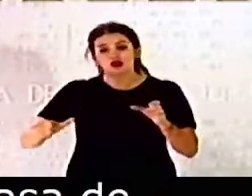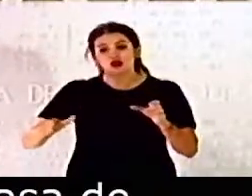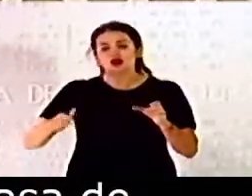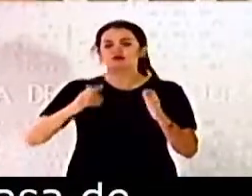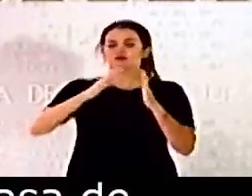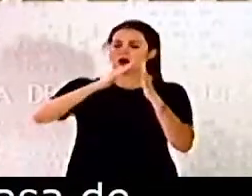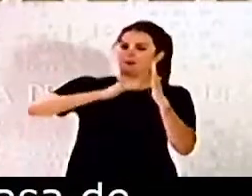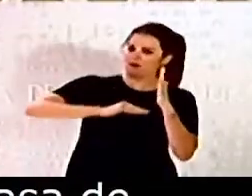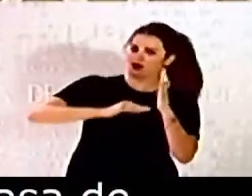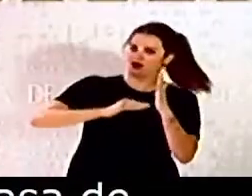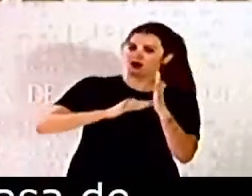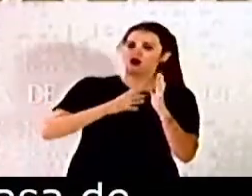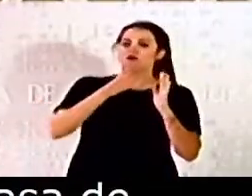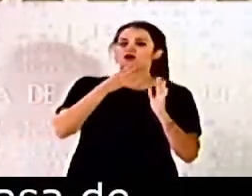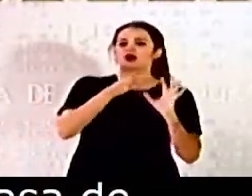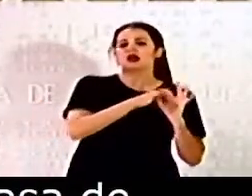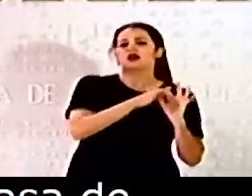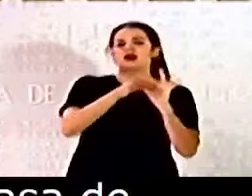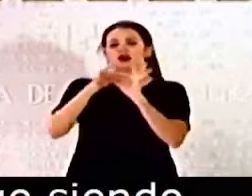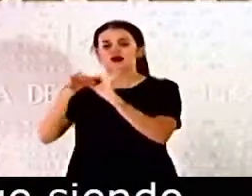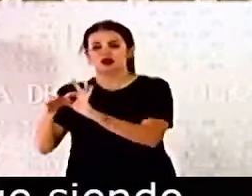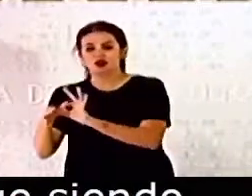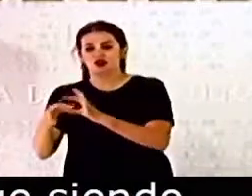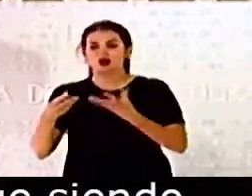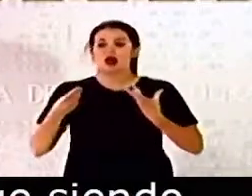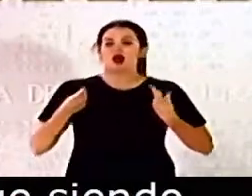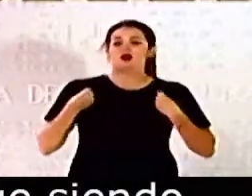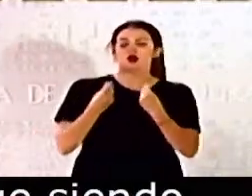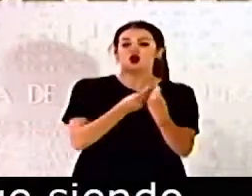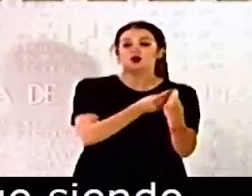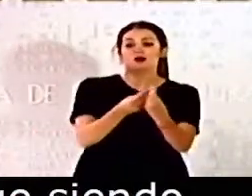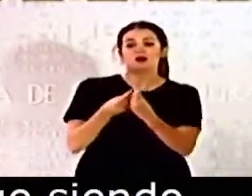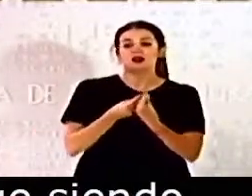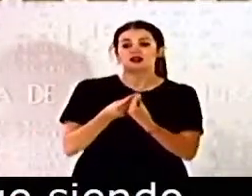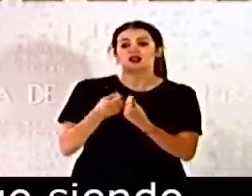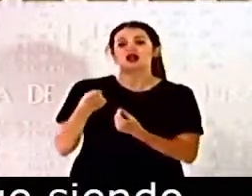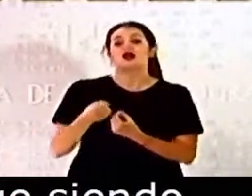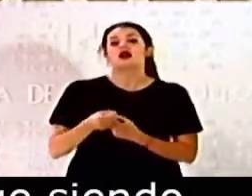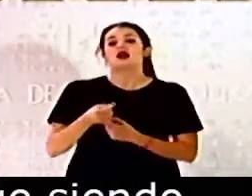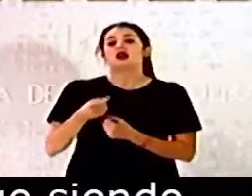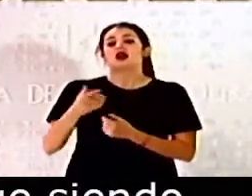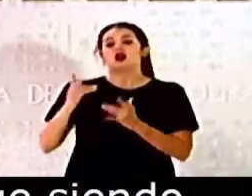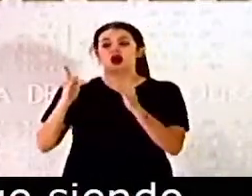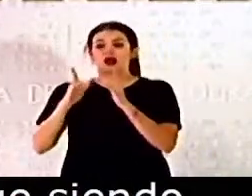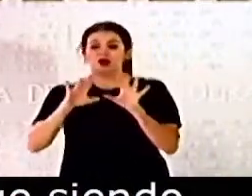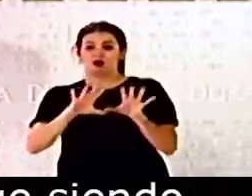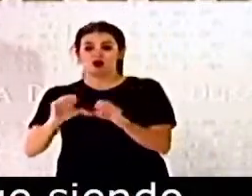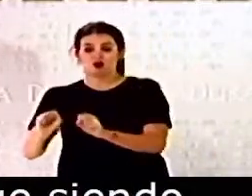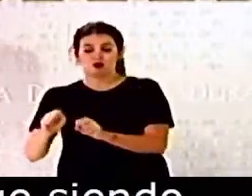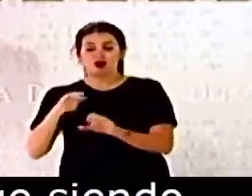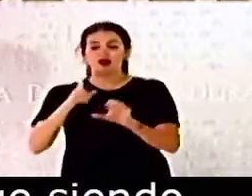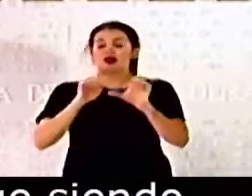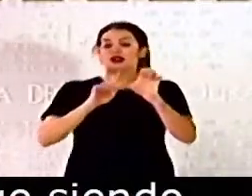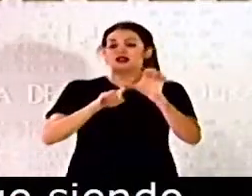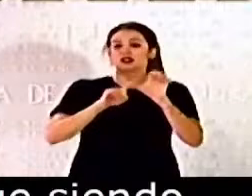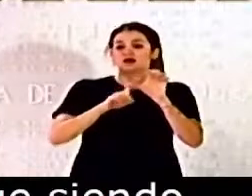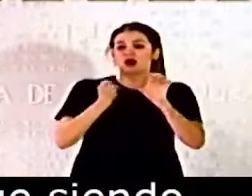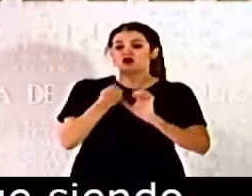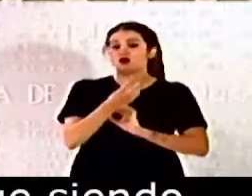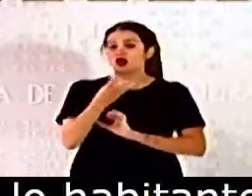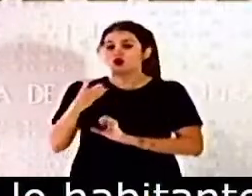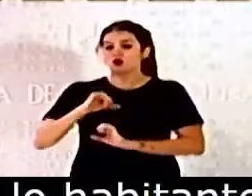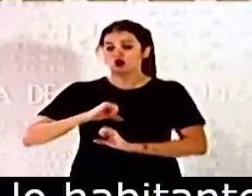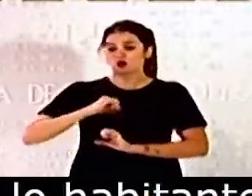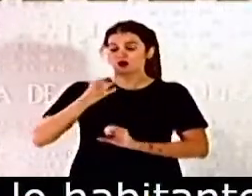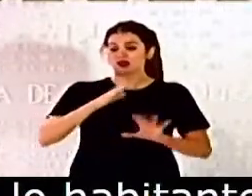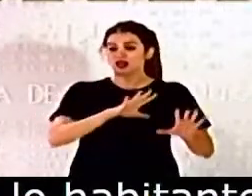de ingresos con los habitantes de la comunidad autónoma. De hecho, en Extremadura la tasa de ocupación en hospital